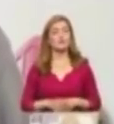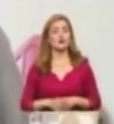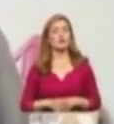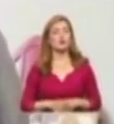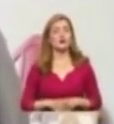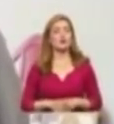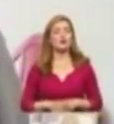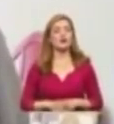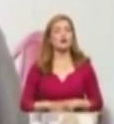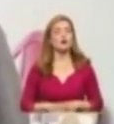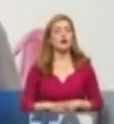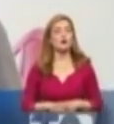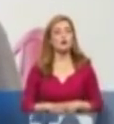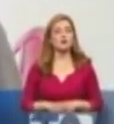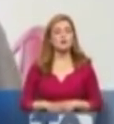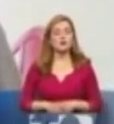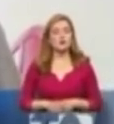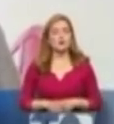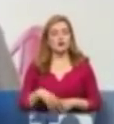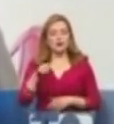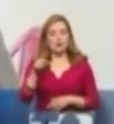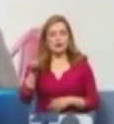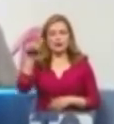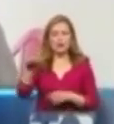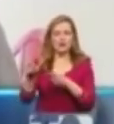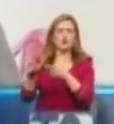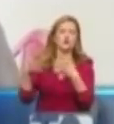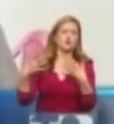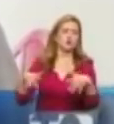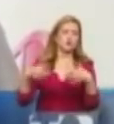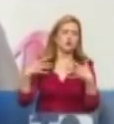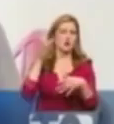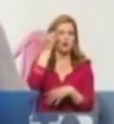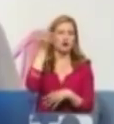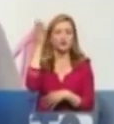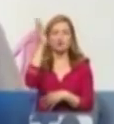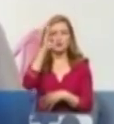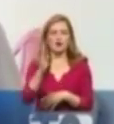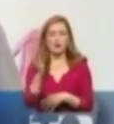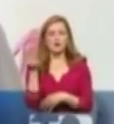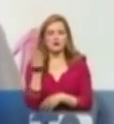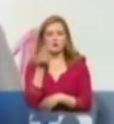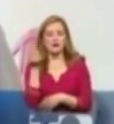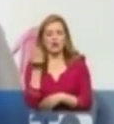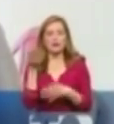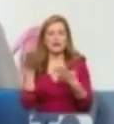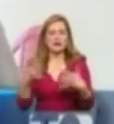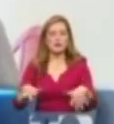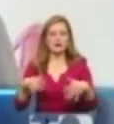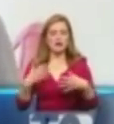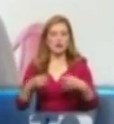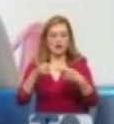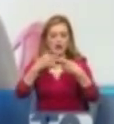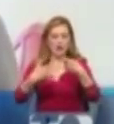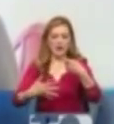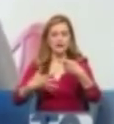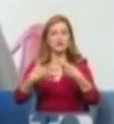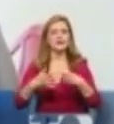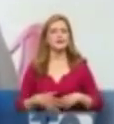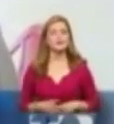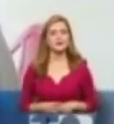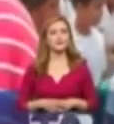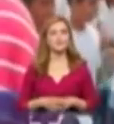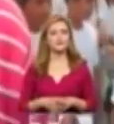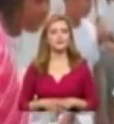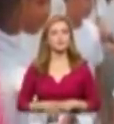verdad que para nosotros es algo inolvidable, ¿no?, tener aquí un muchacho de las características de este crédito de